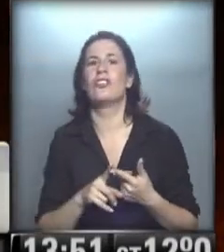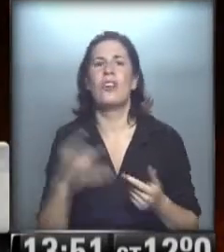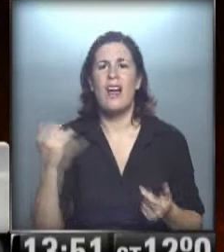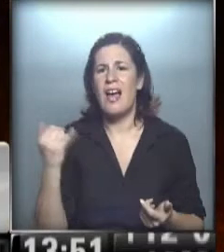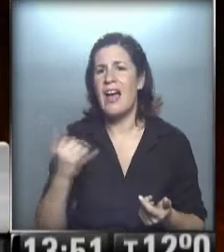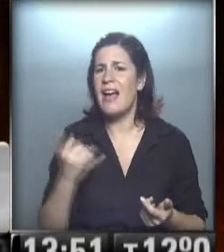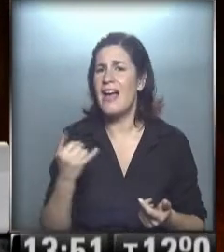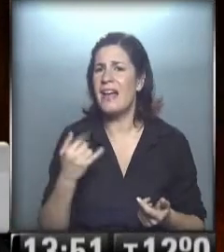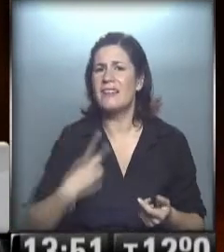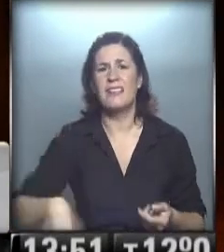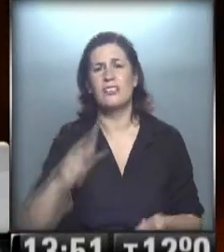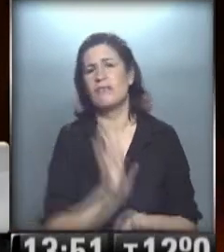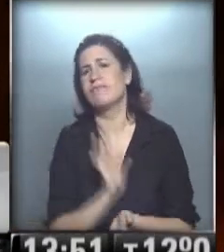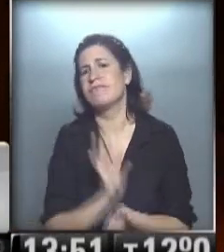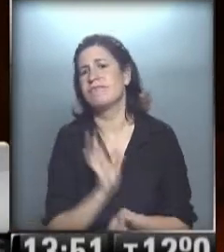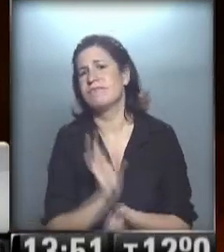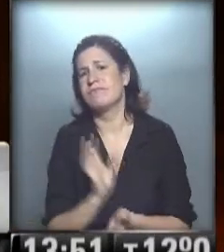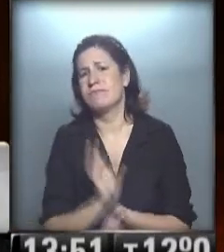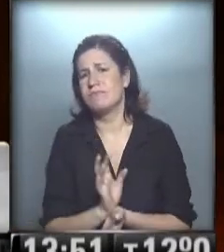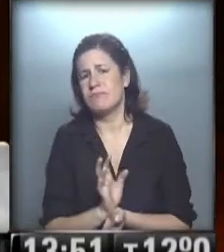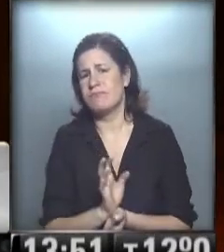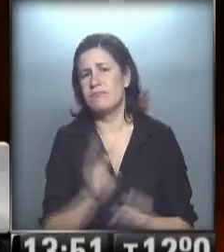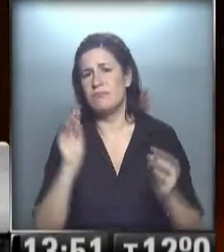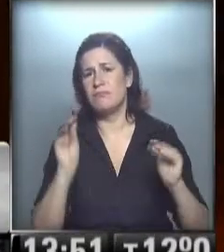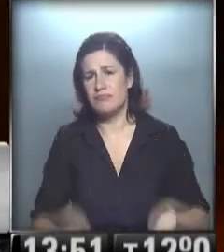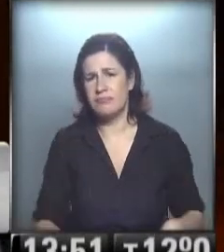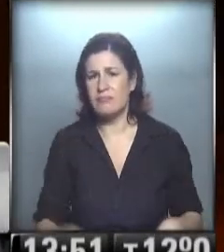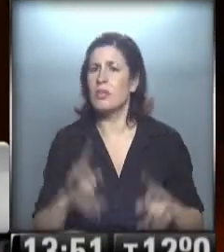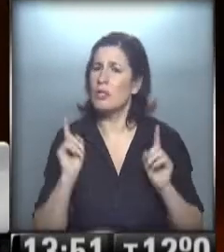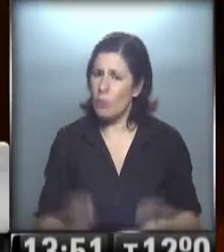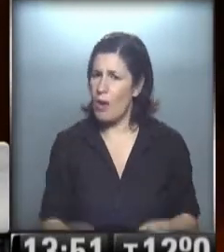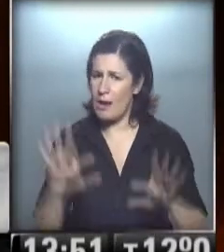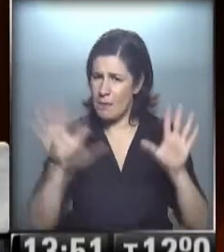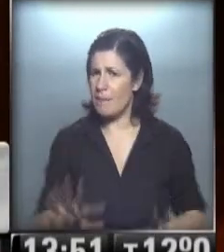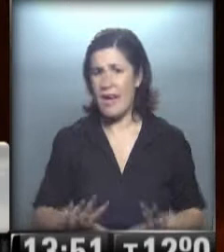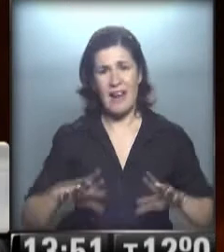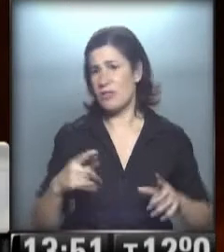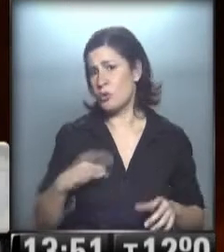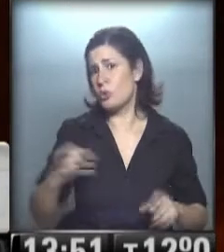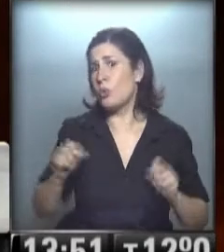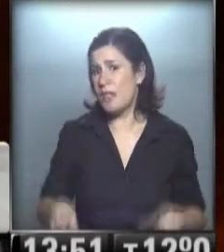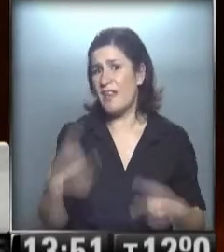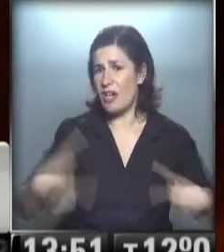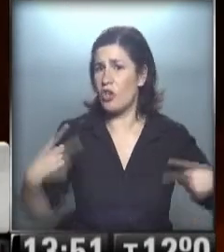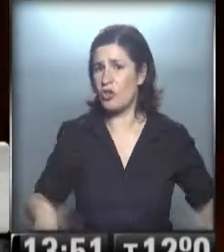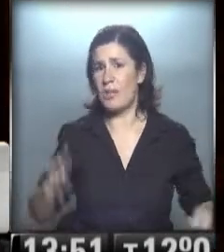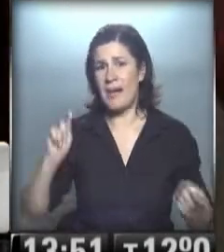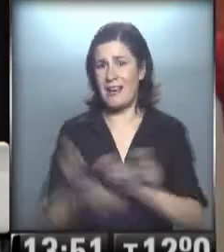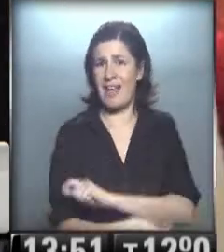héroes perdedores, por llamarlos de alguna forma, que desarrollan una pequeña épica en su mundo cotidiano para revertir el